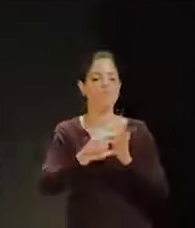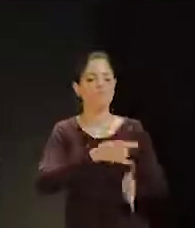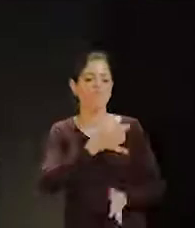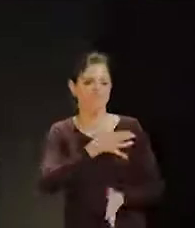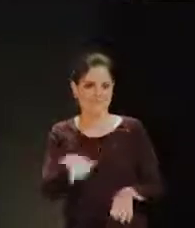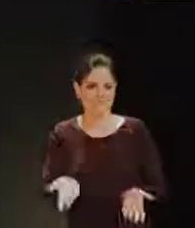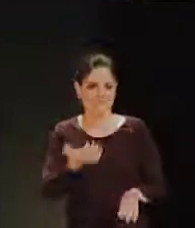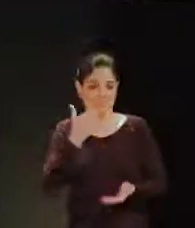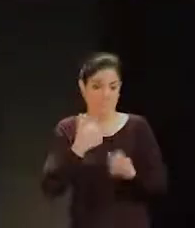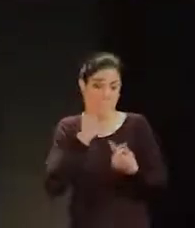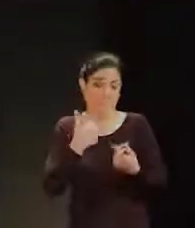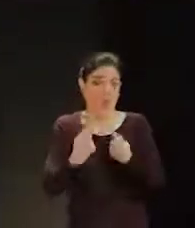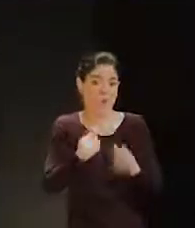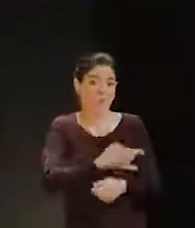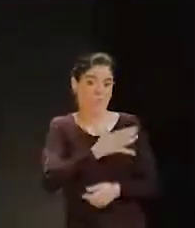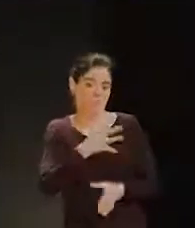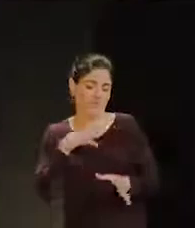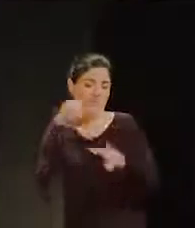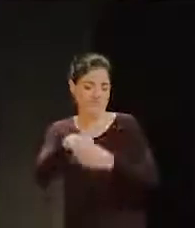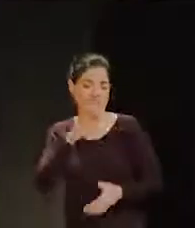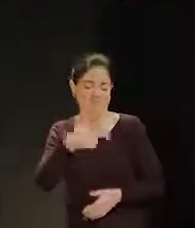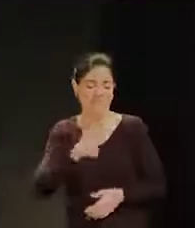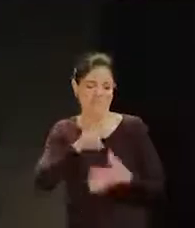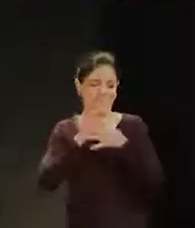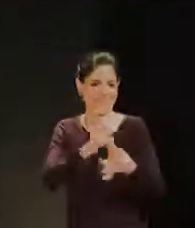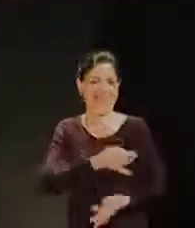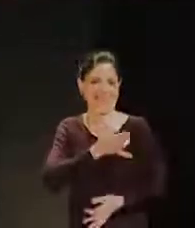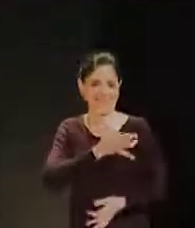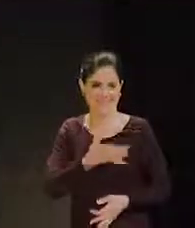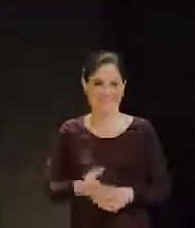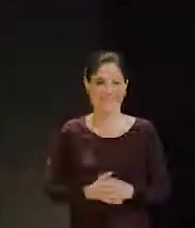Mi novio es un sindicalista, por eso soy muy sindical yo también. Y